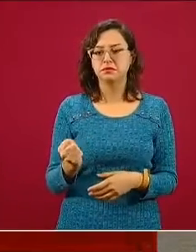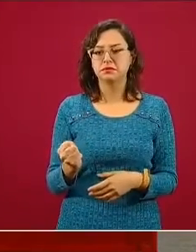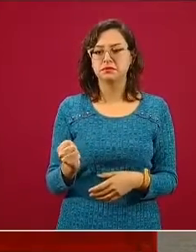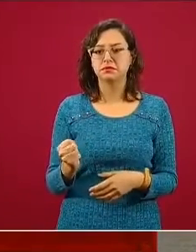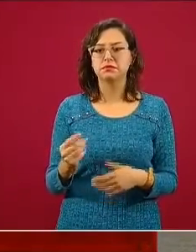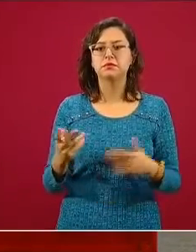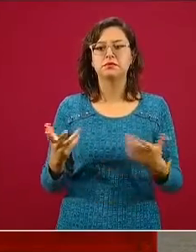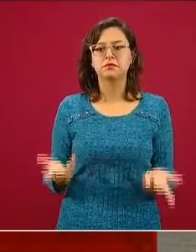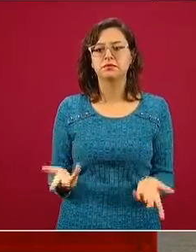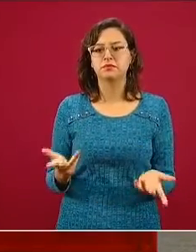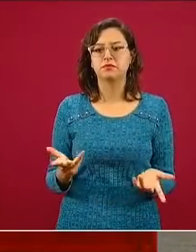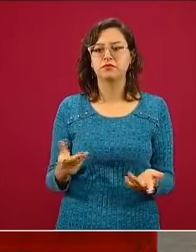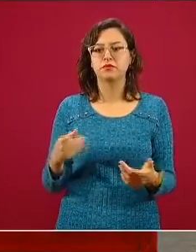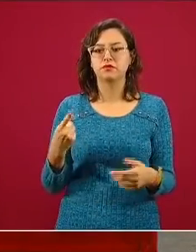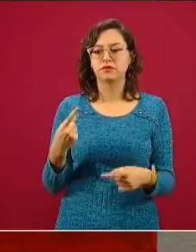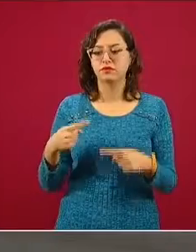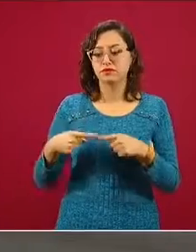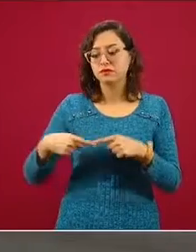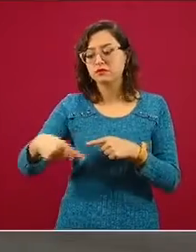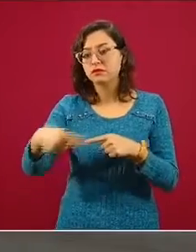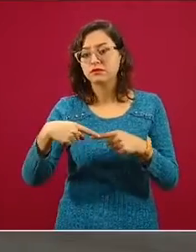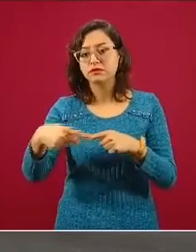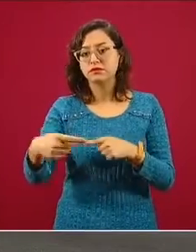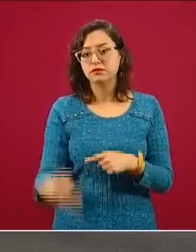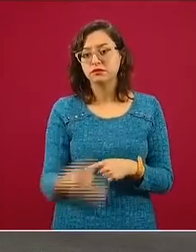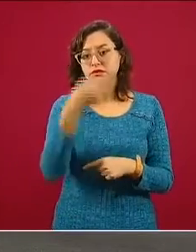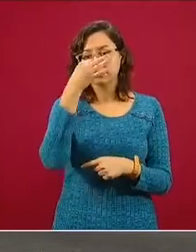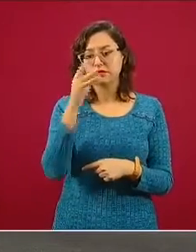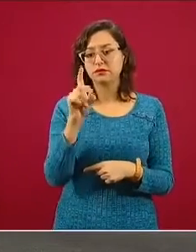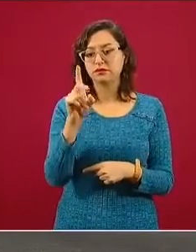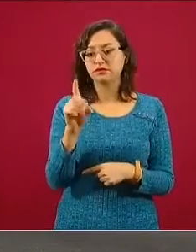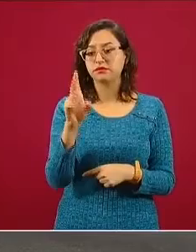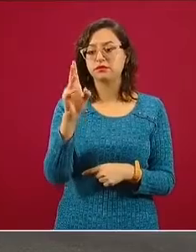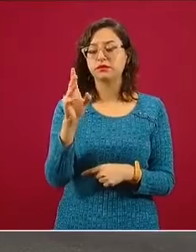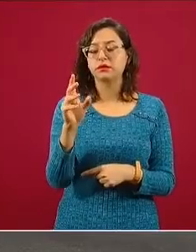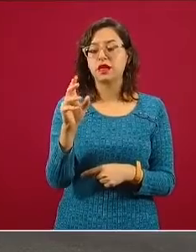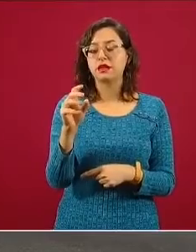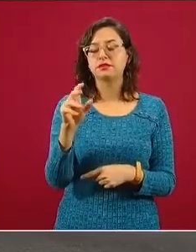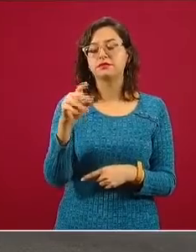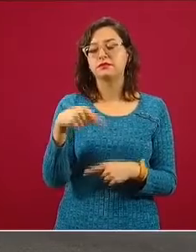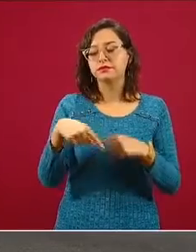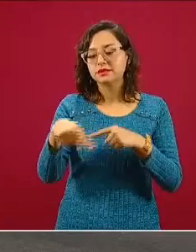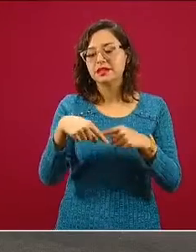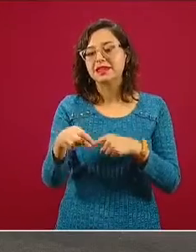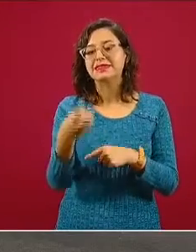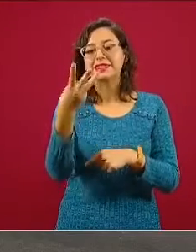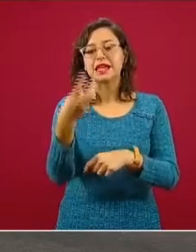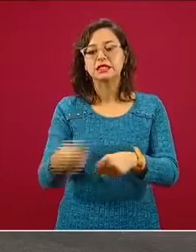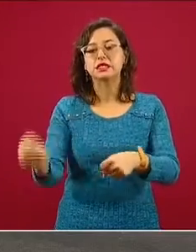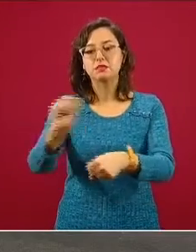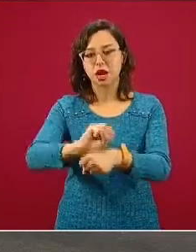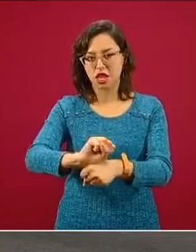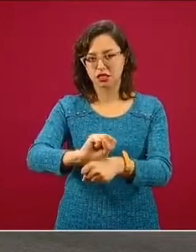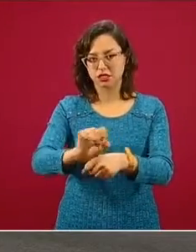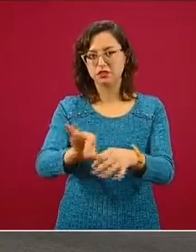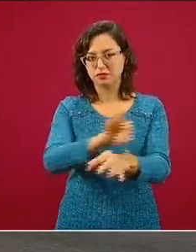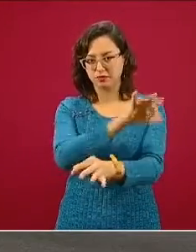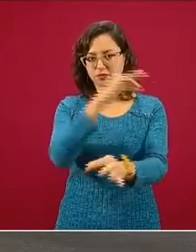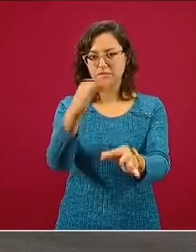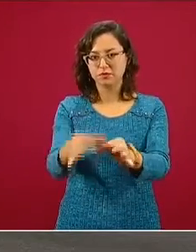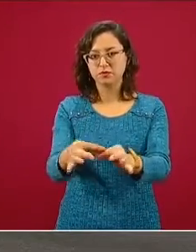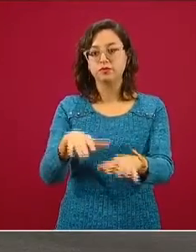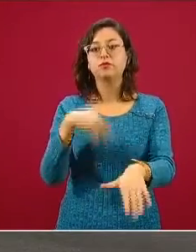Estamos prácticamente a 3 semanas de terminar el periodo originalmente contemplado. Ya hemos dicho que la próxima semana, en la